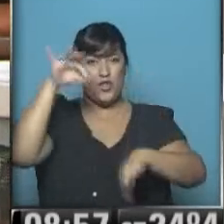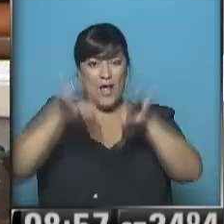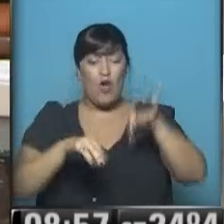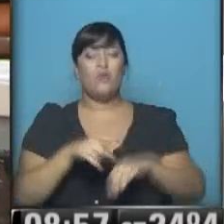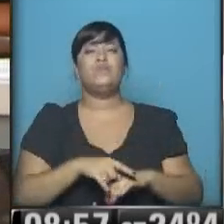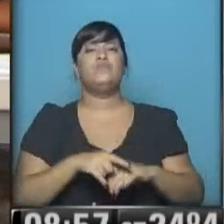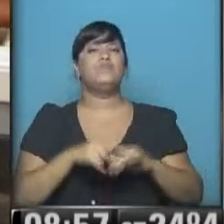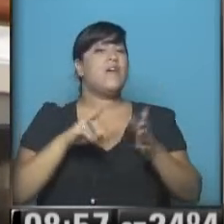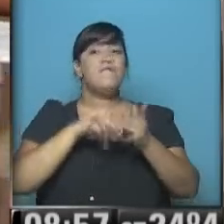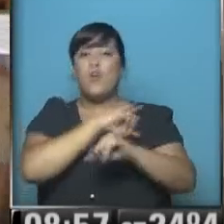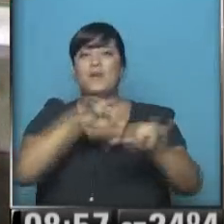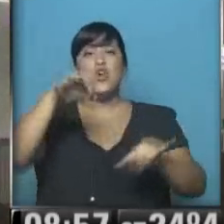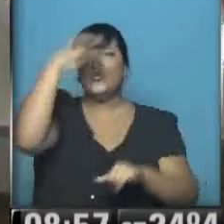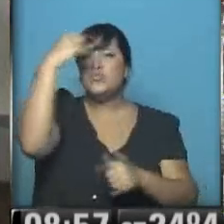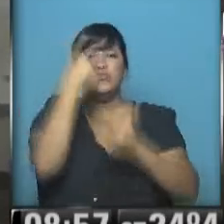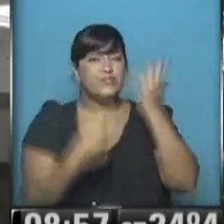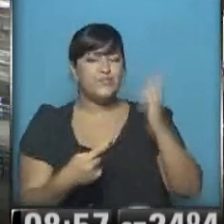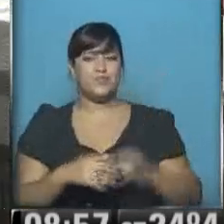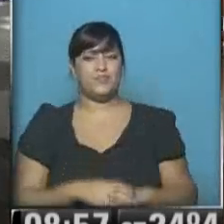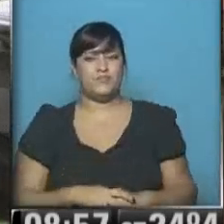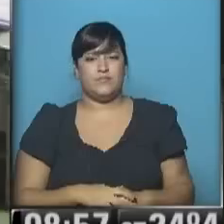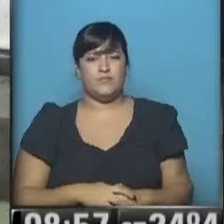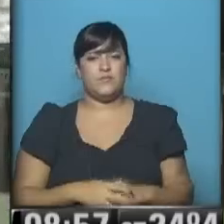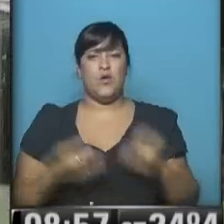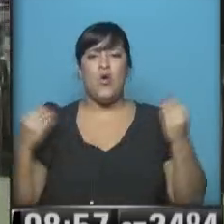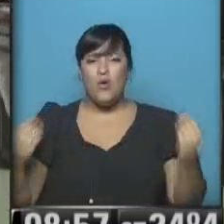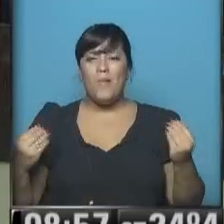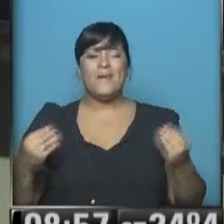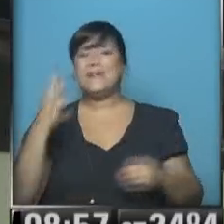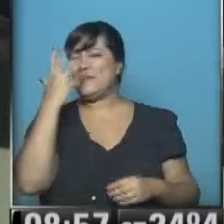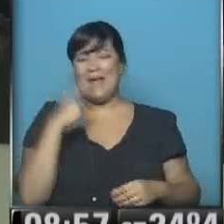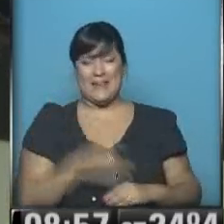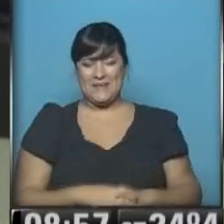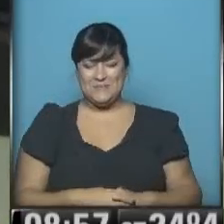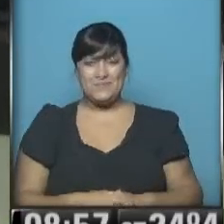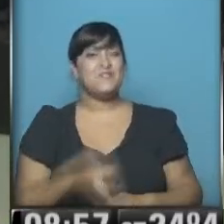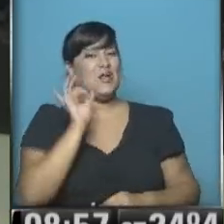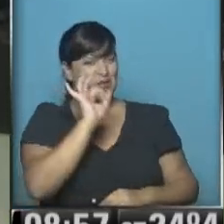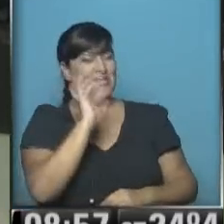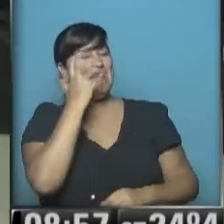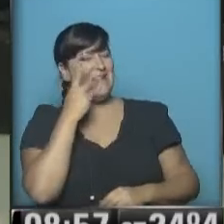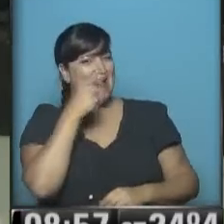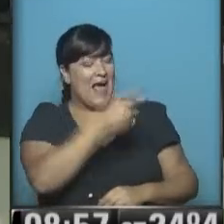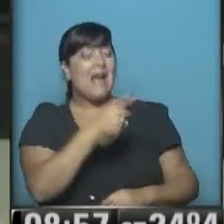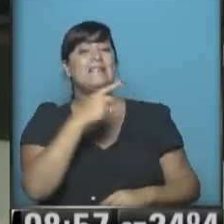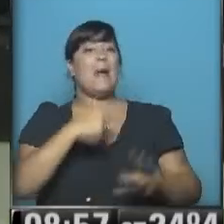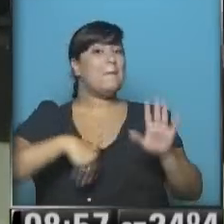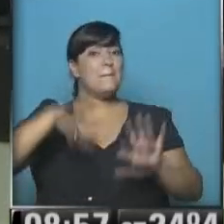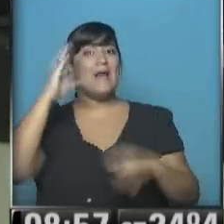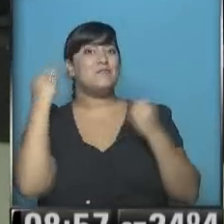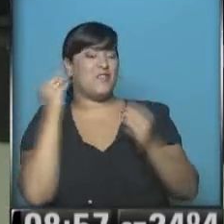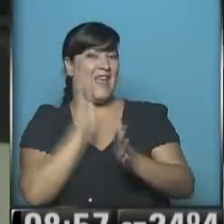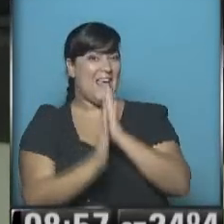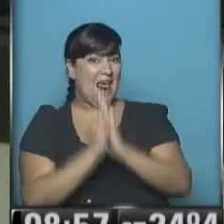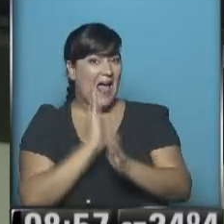Más información del espectáculo con Alejo. Sí, ¿cómo es este ciclo? Me encanta a mí. Yo sí. sé que a usted sí. le encanta Lourdes, sobre todo porque es gratuito